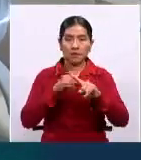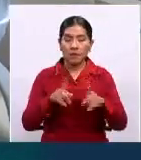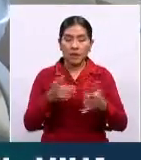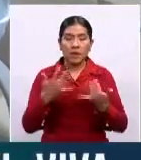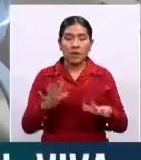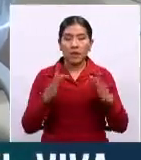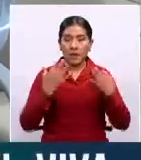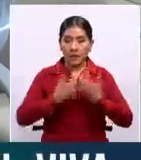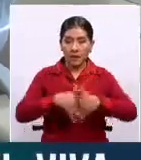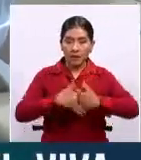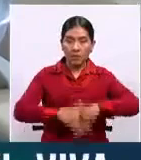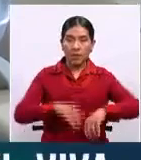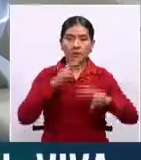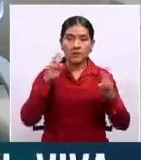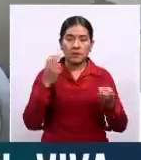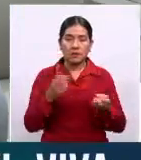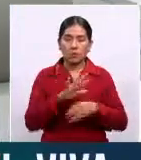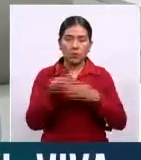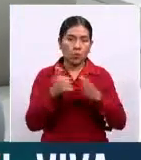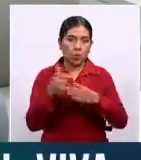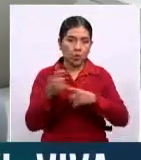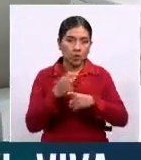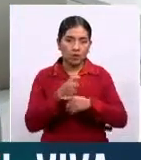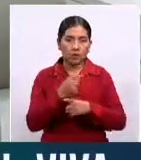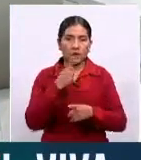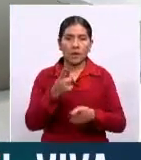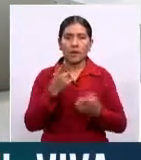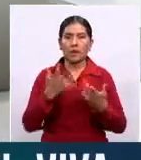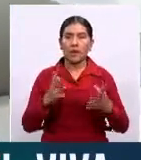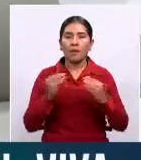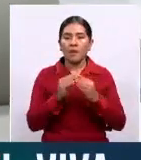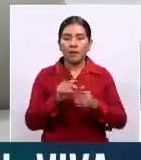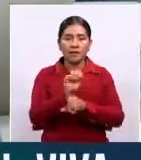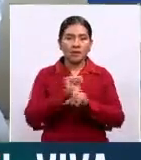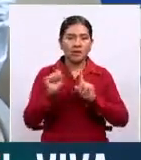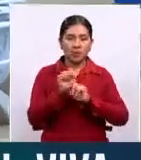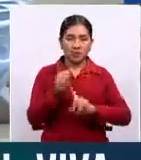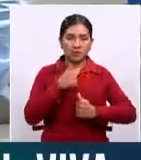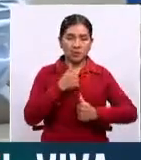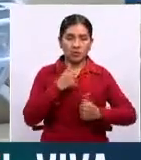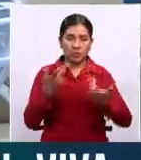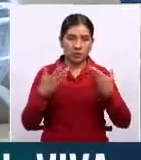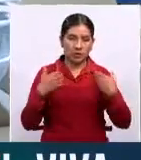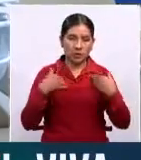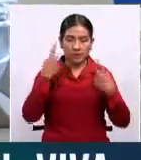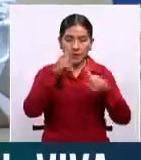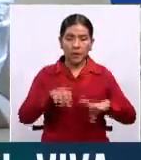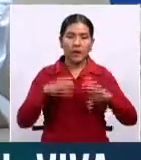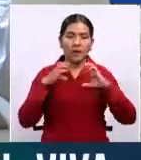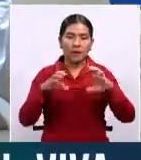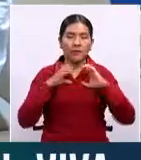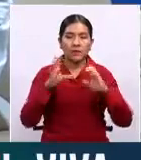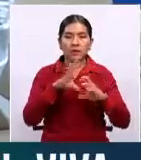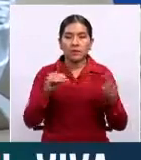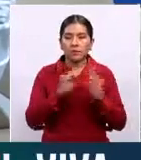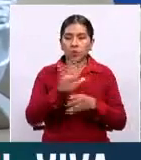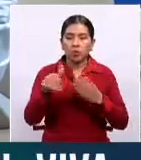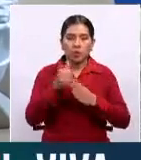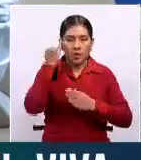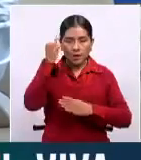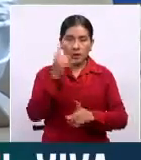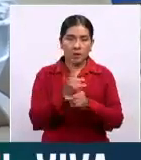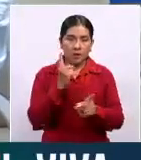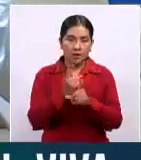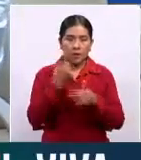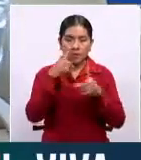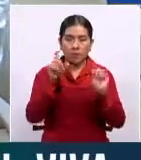empresa denominada Valesia Technologies tenía las condiciones, las capacidades y la idoneidad